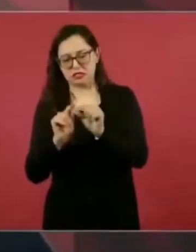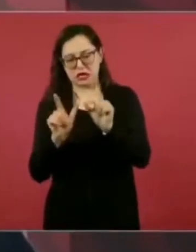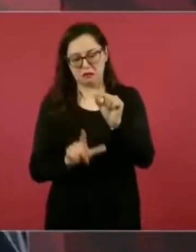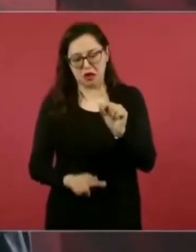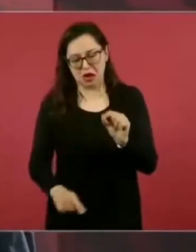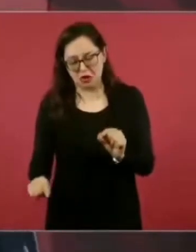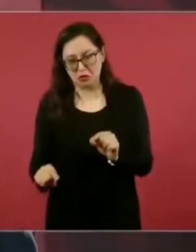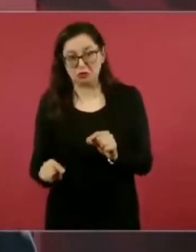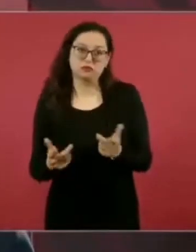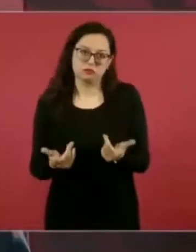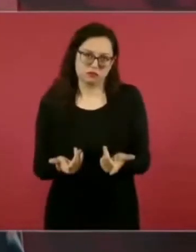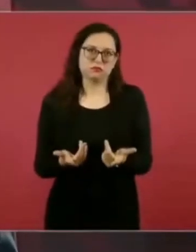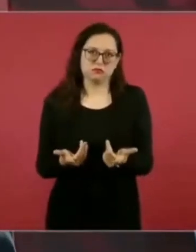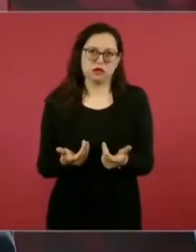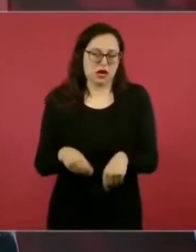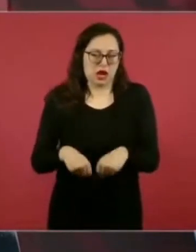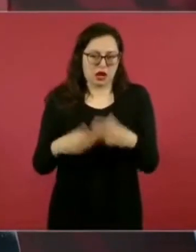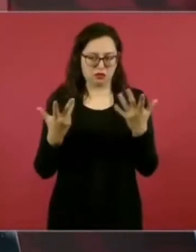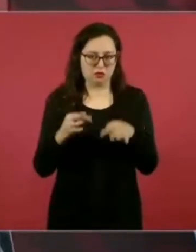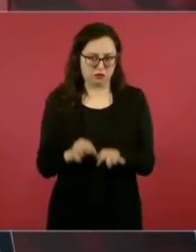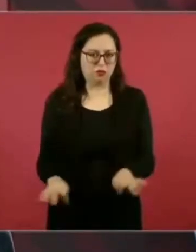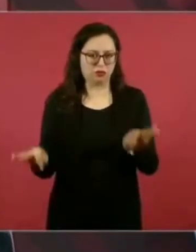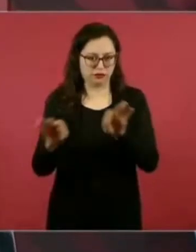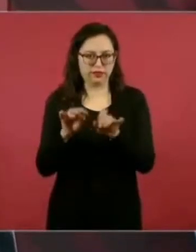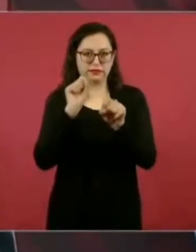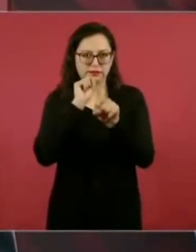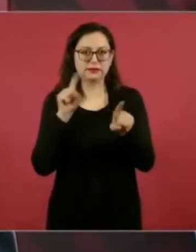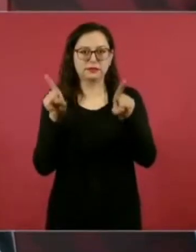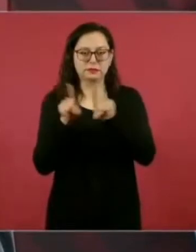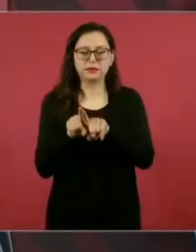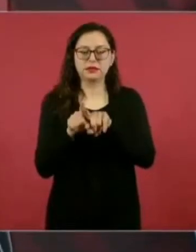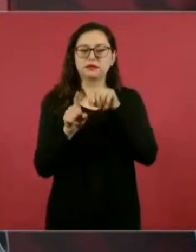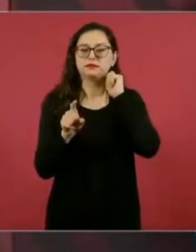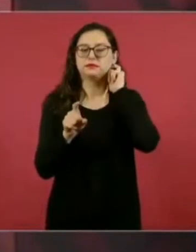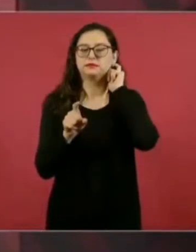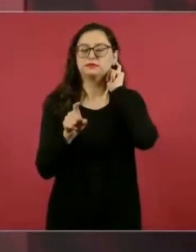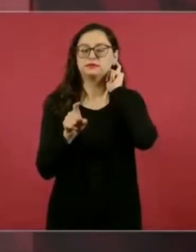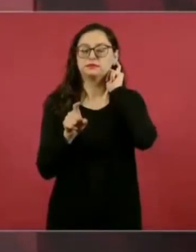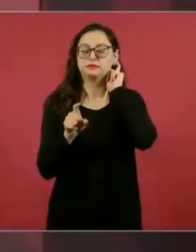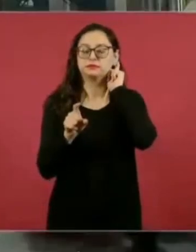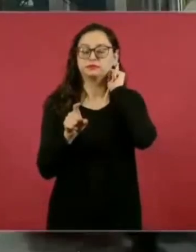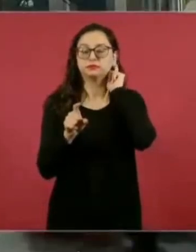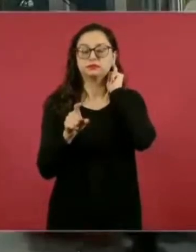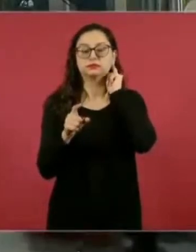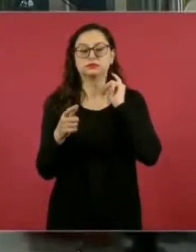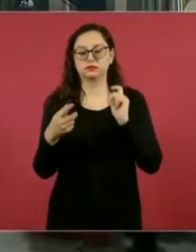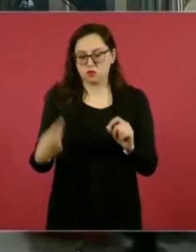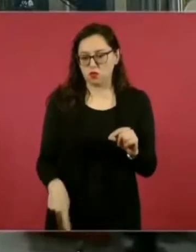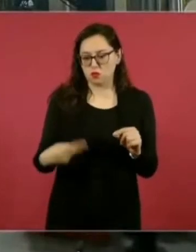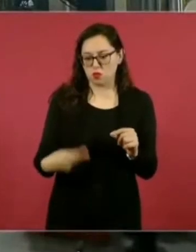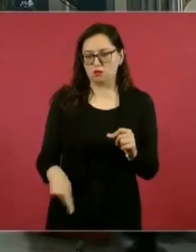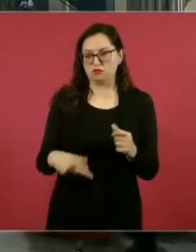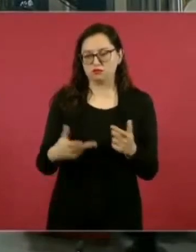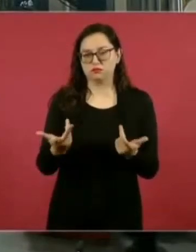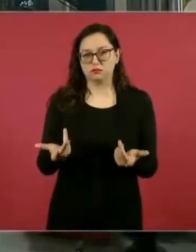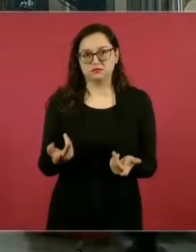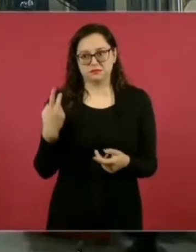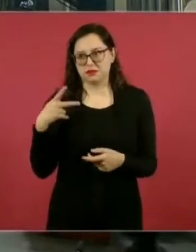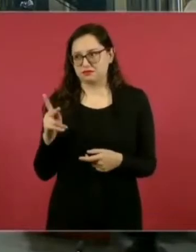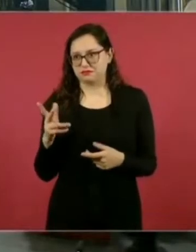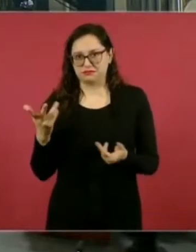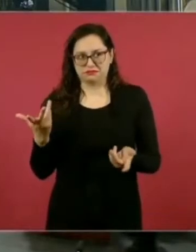defensa de nuestro territorio y hacer valer nuestra soberanía.